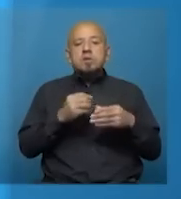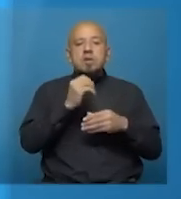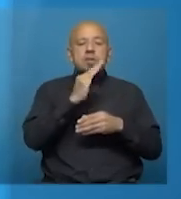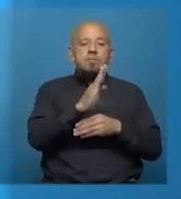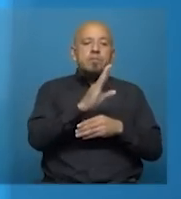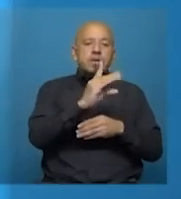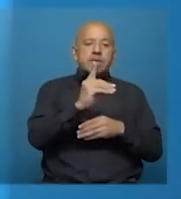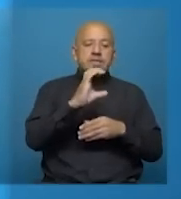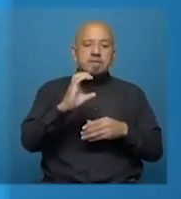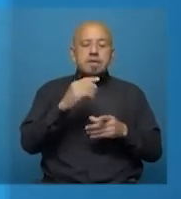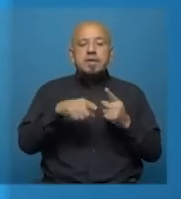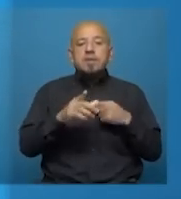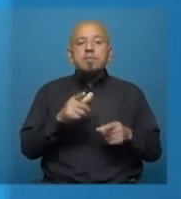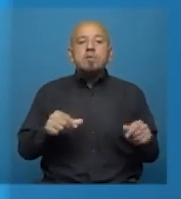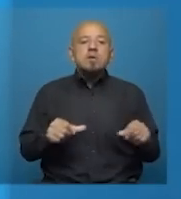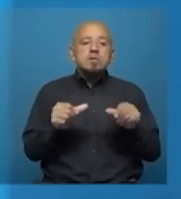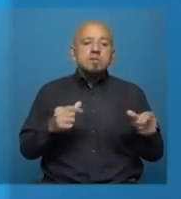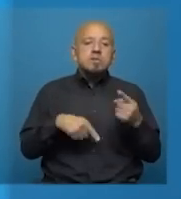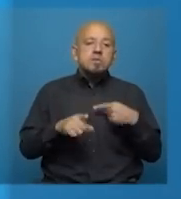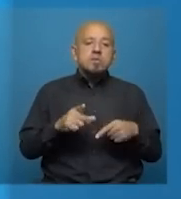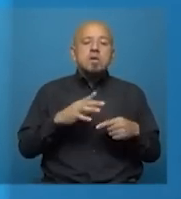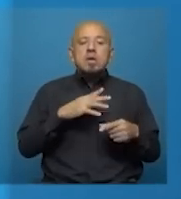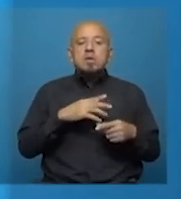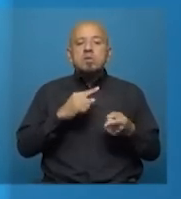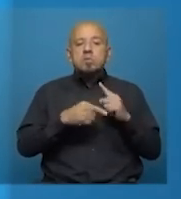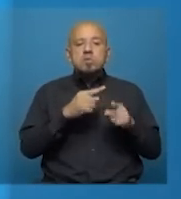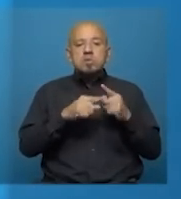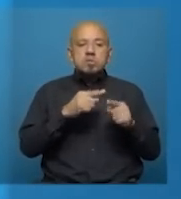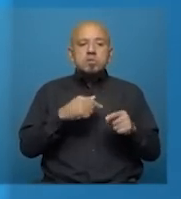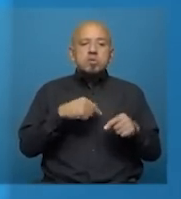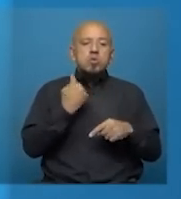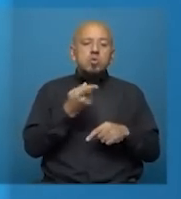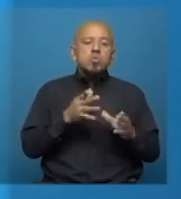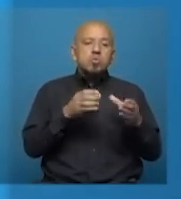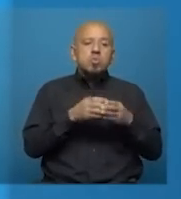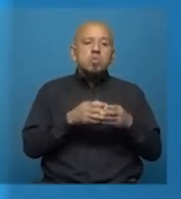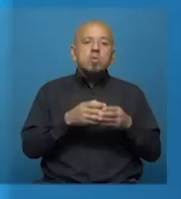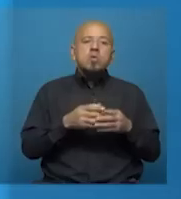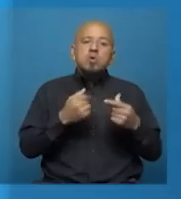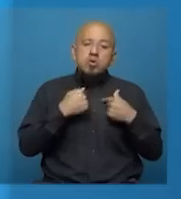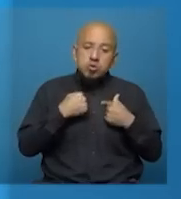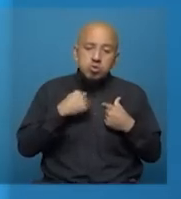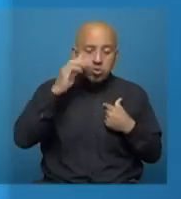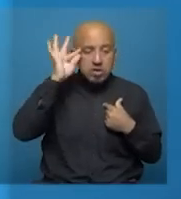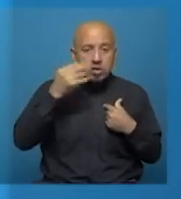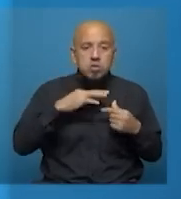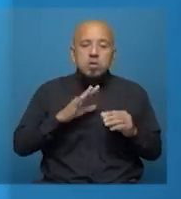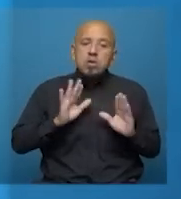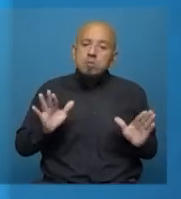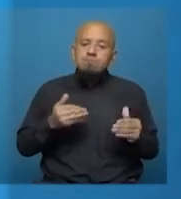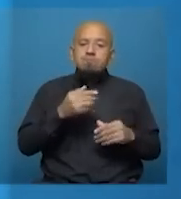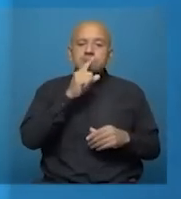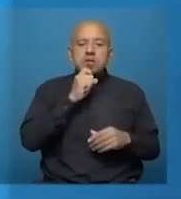a resolver ahora, en estos días, tiene su convención nacional y otras fuerzas integrantes de convocatoria. Yo creo que no será